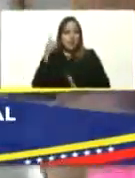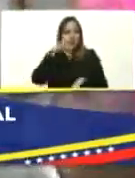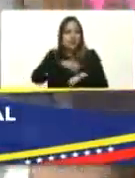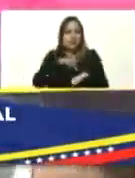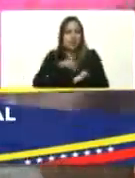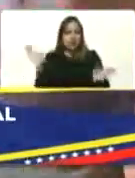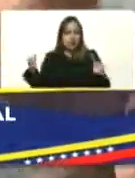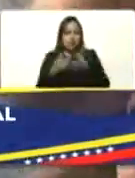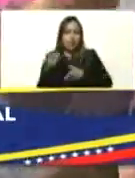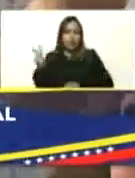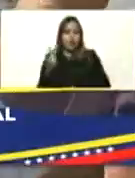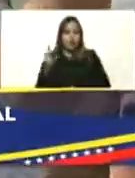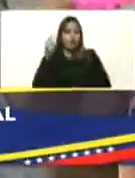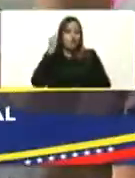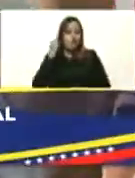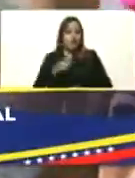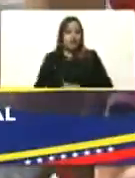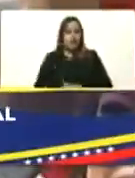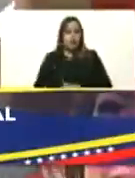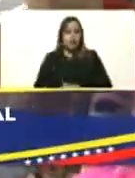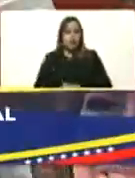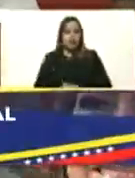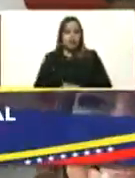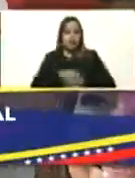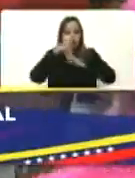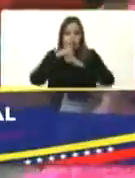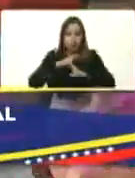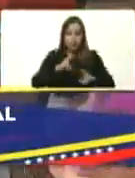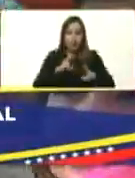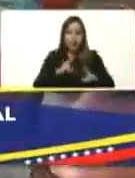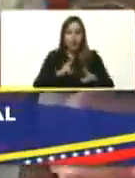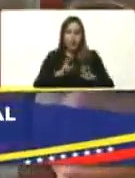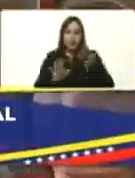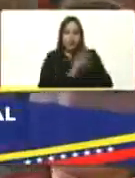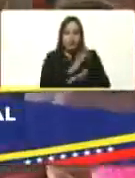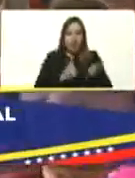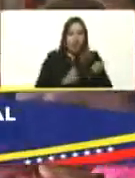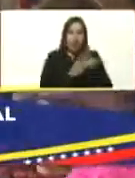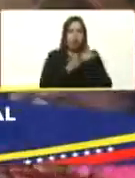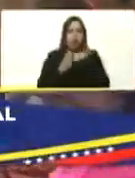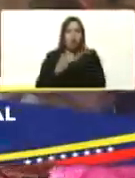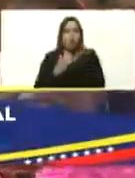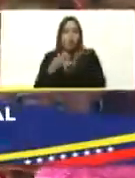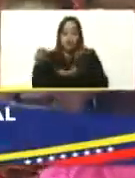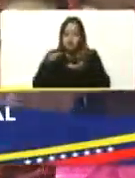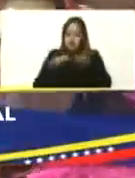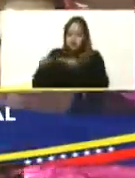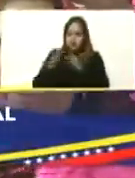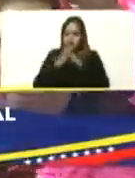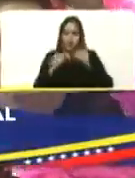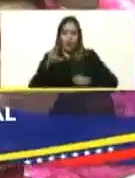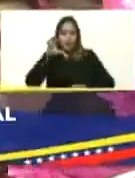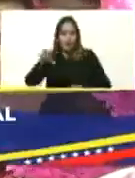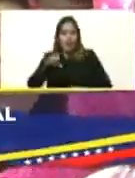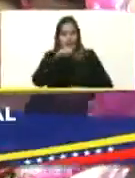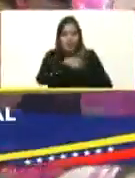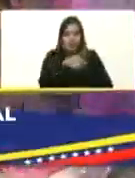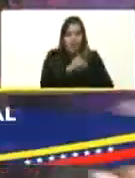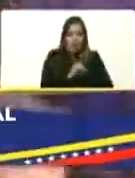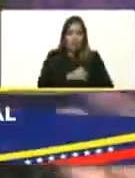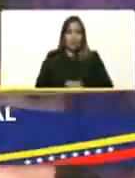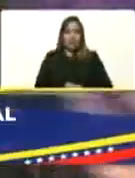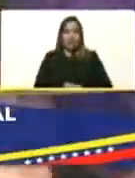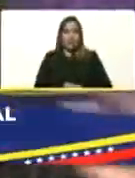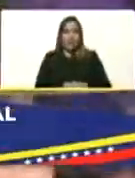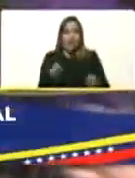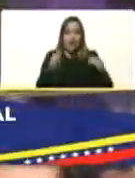Congreso Venezolano de Mujeres, los resultados de los aportes de todo el país. Aquí hay conclusiones de